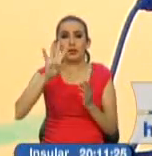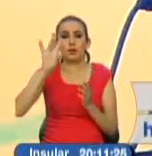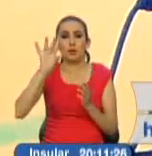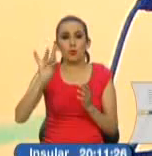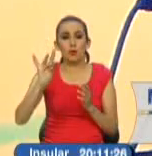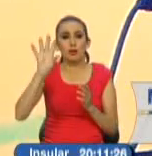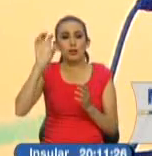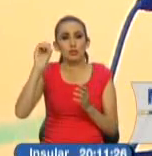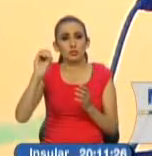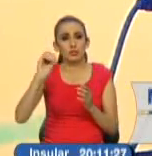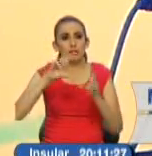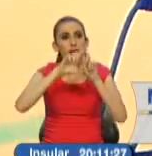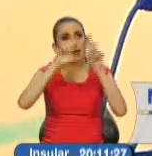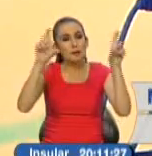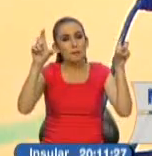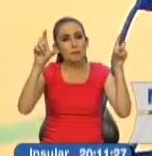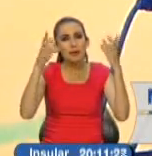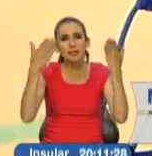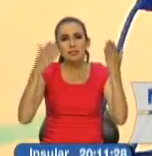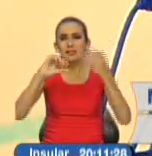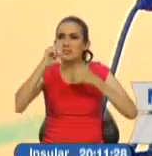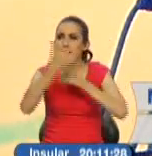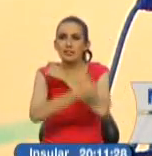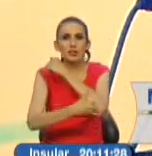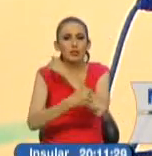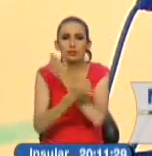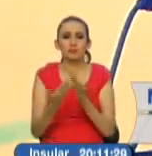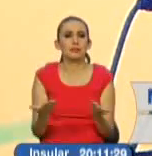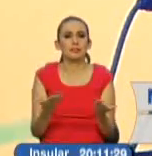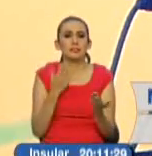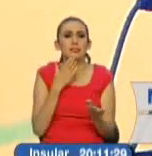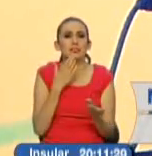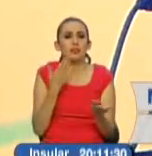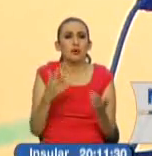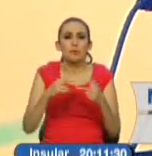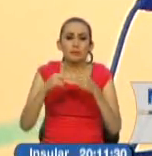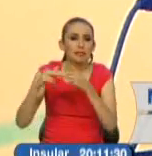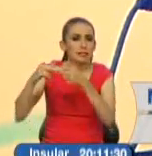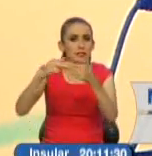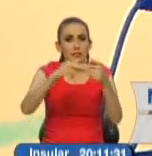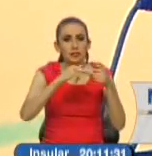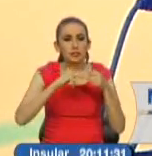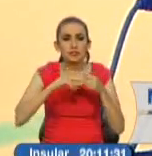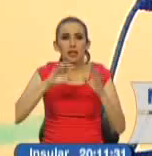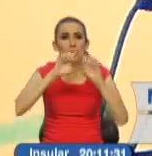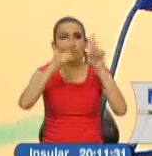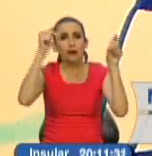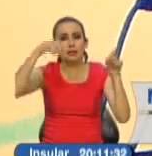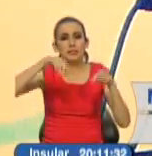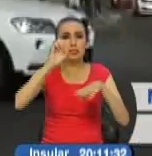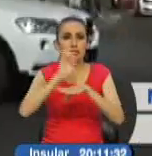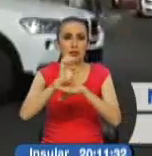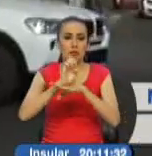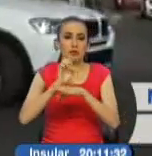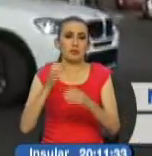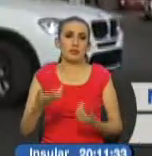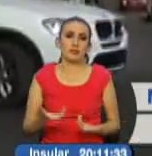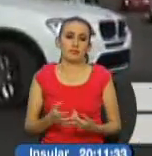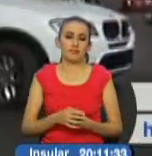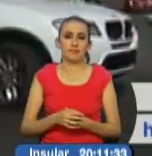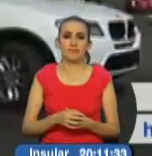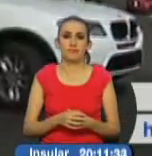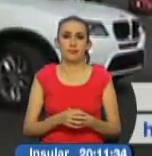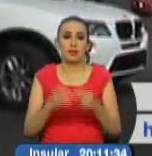3.480 empresas en paraísos fiscales tienen relación con empresas ecuatorianas. En caso de